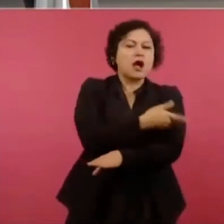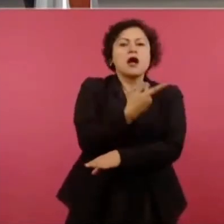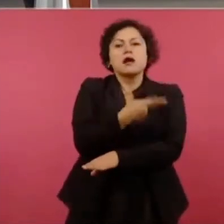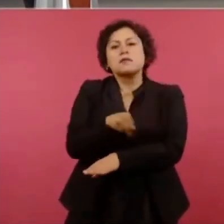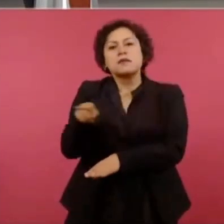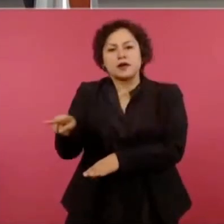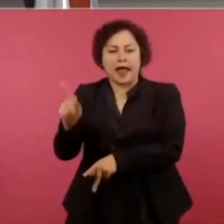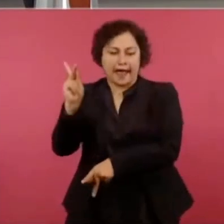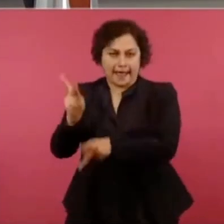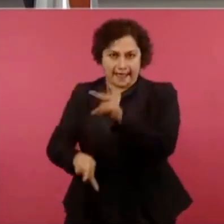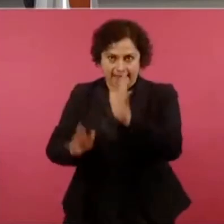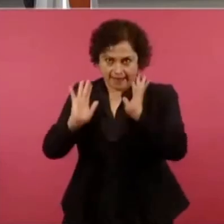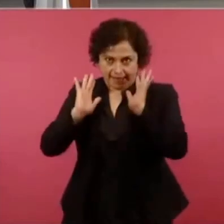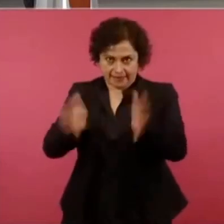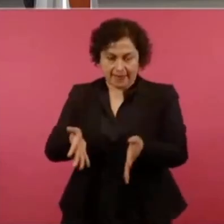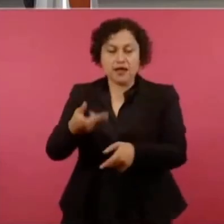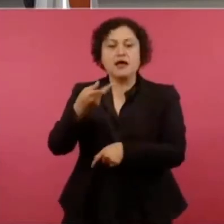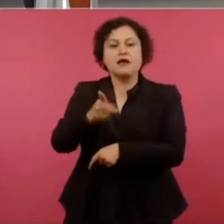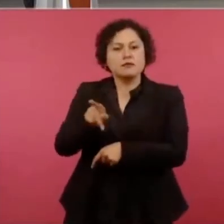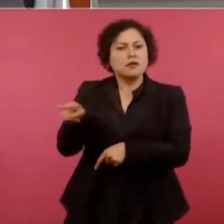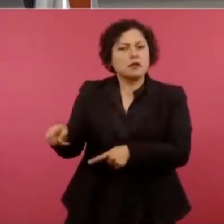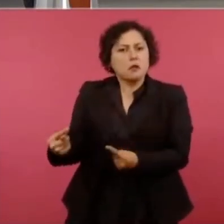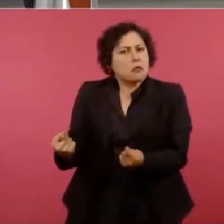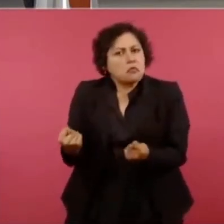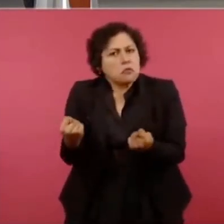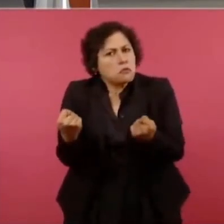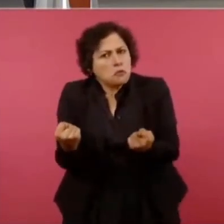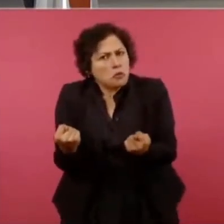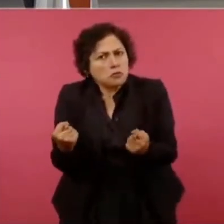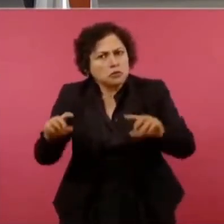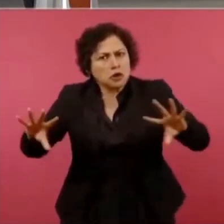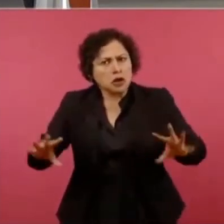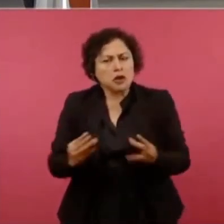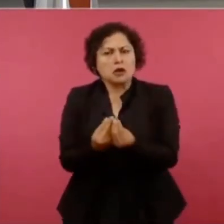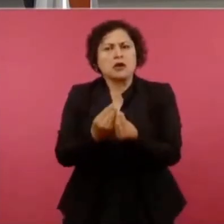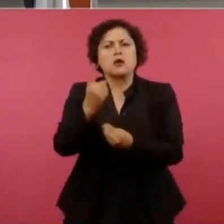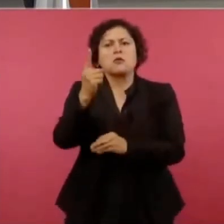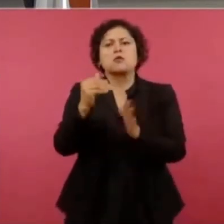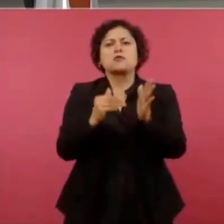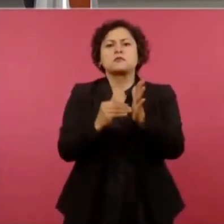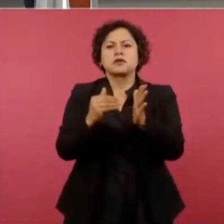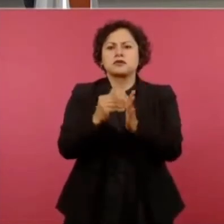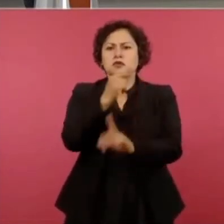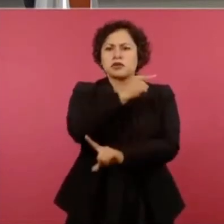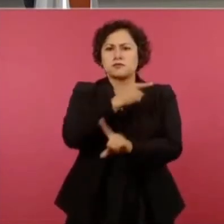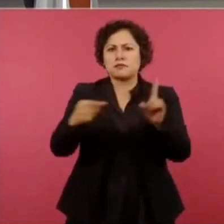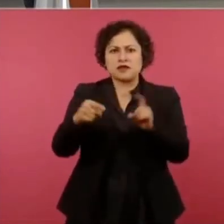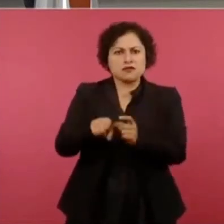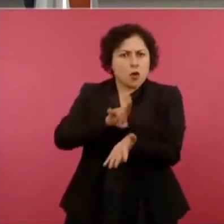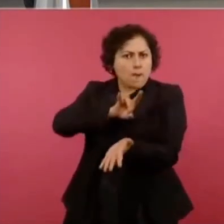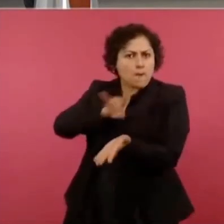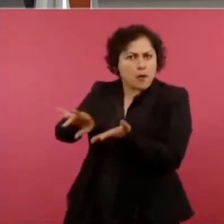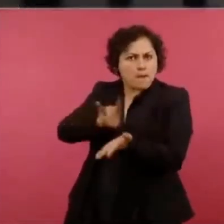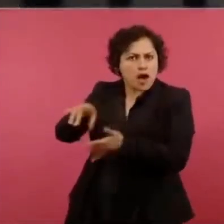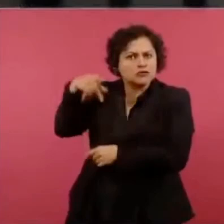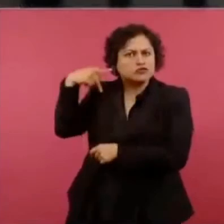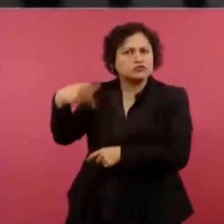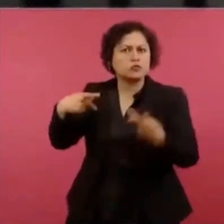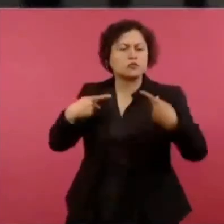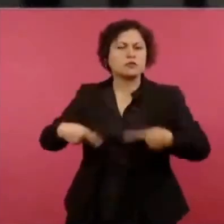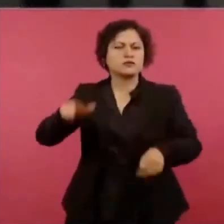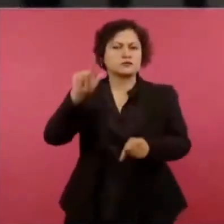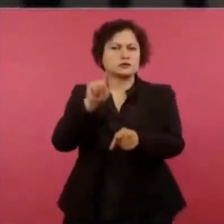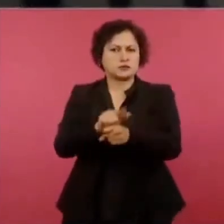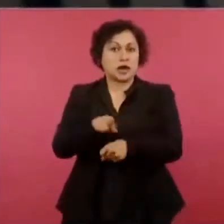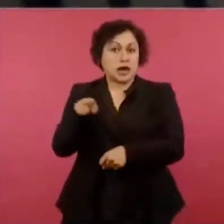lo que se juntara, que representa 1,5 millones directos para sus cuentas. Ellos tienen derecho a tener una